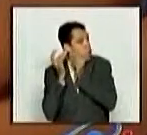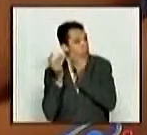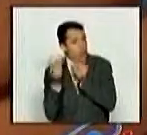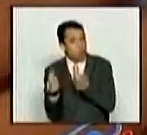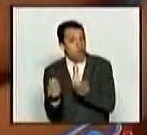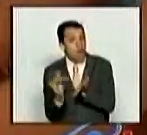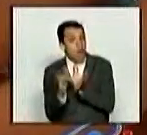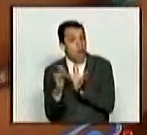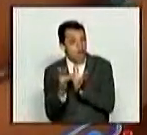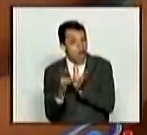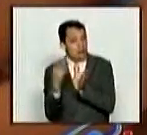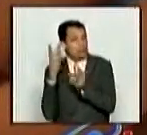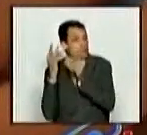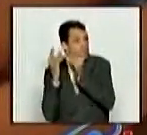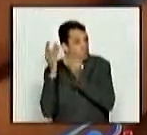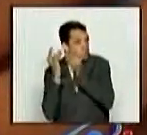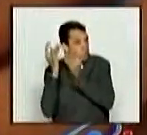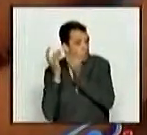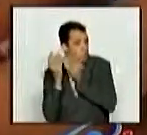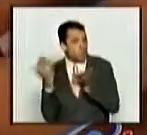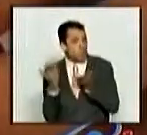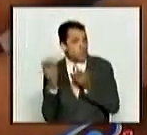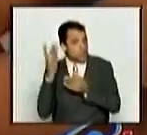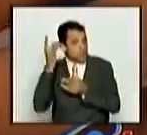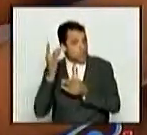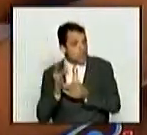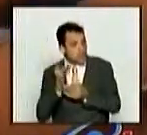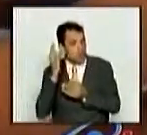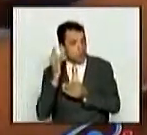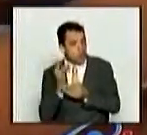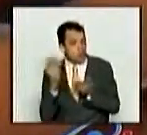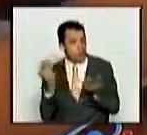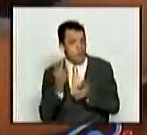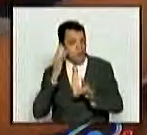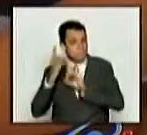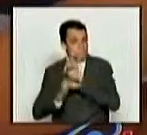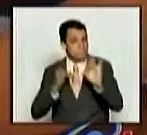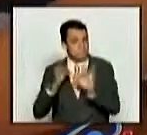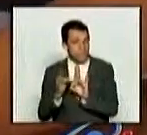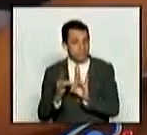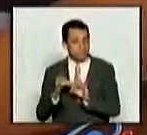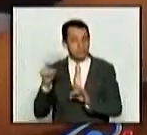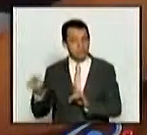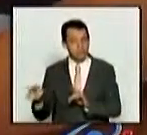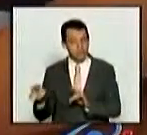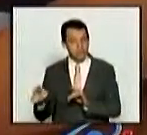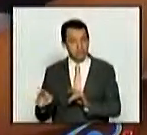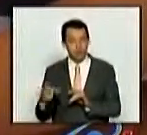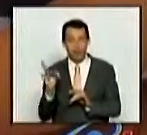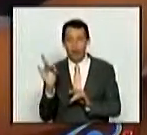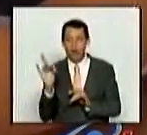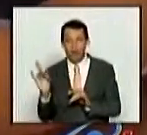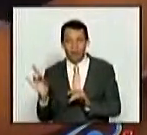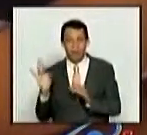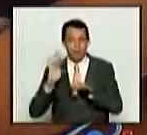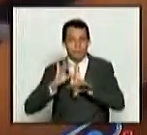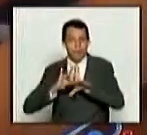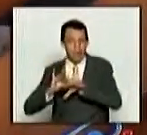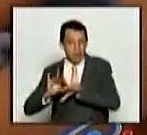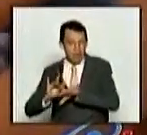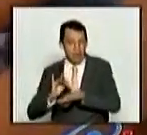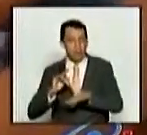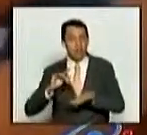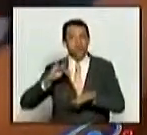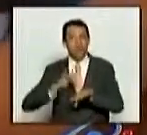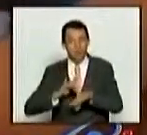superficial. Entonces, hay un sistema para ir uno muy a la fija que se llama el VAS, Sistema Vascular Autónomo. Cuando